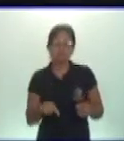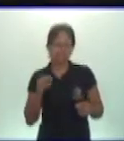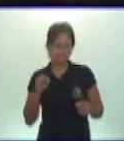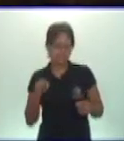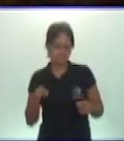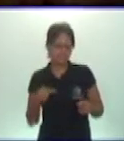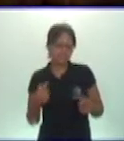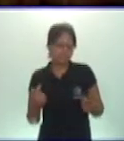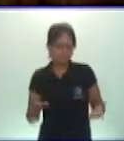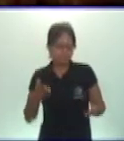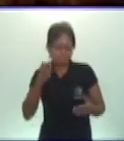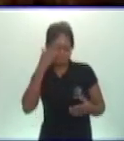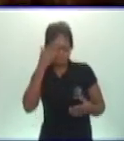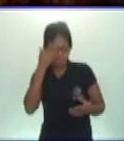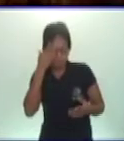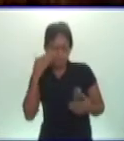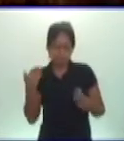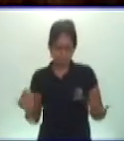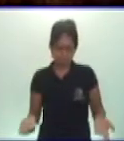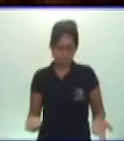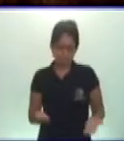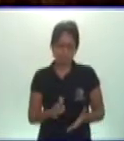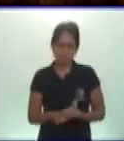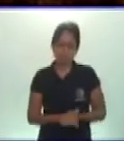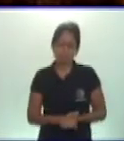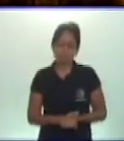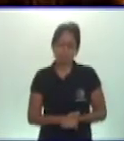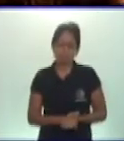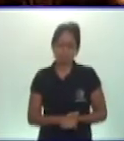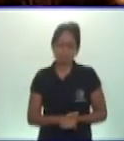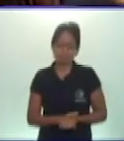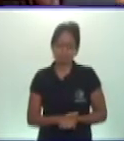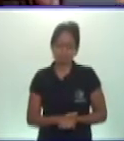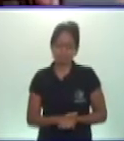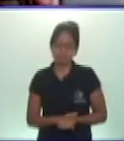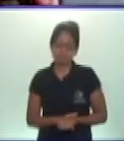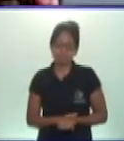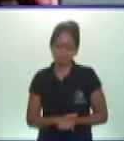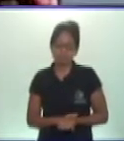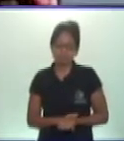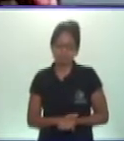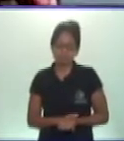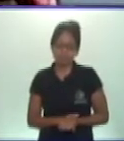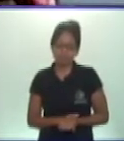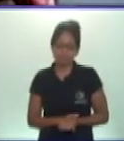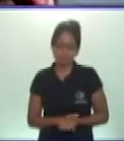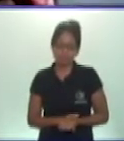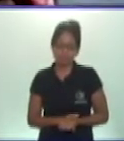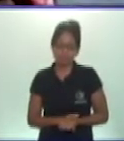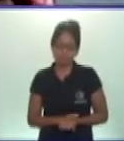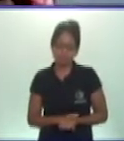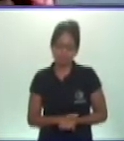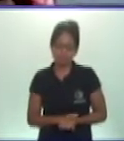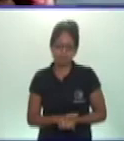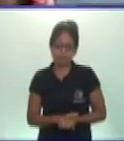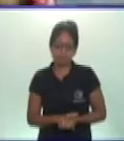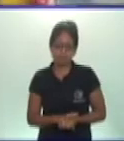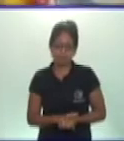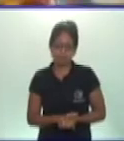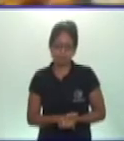personal que recibieron el nombre de piratas, entre otras denominaciones, de estos bandoleros de los mares. Ante este estado de